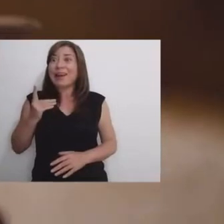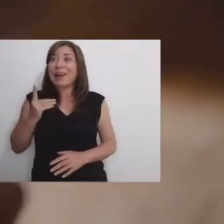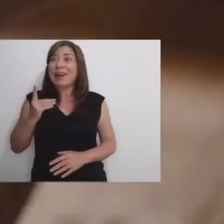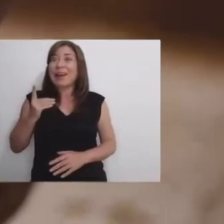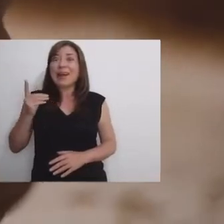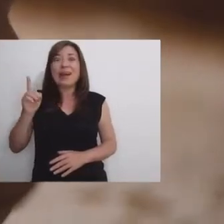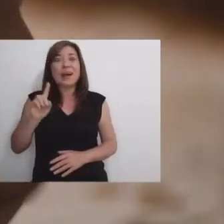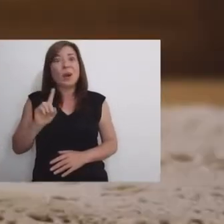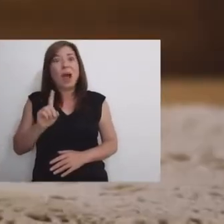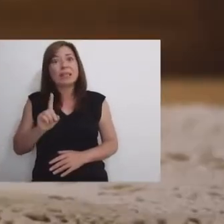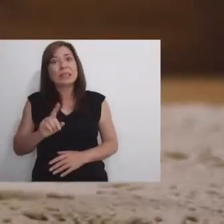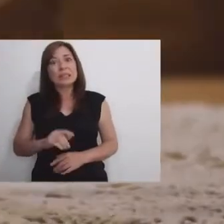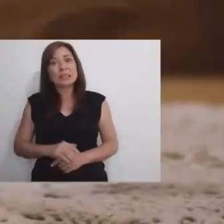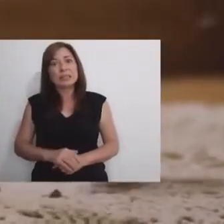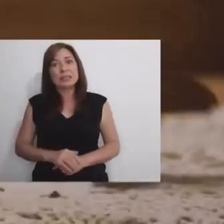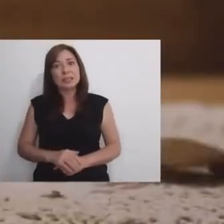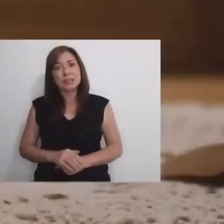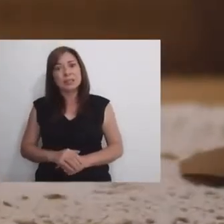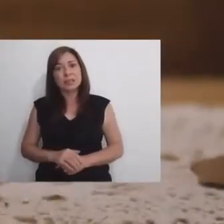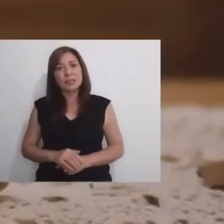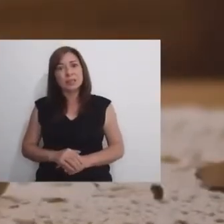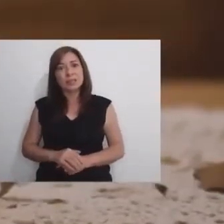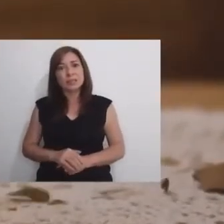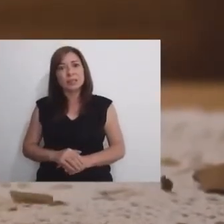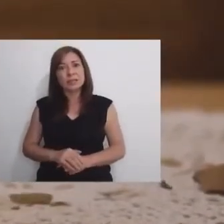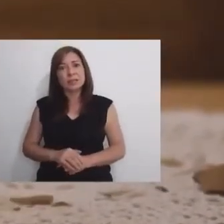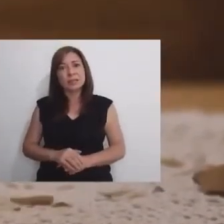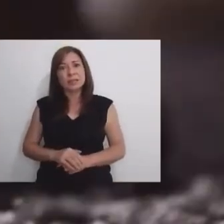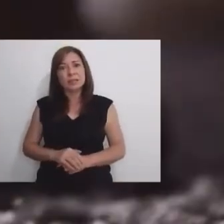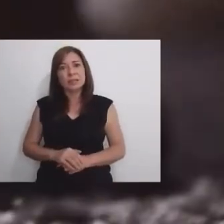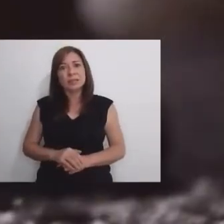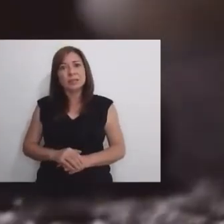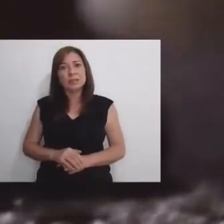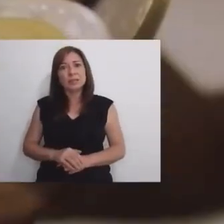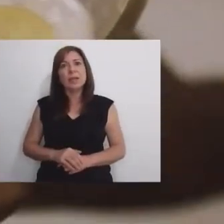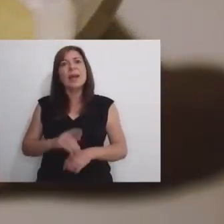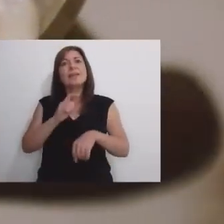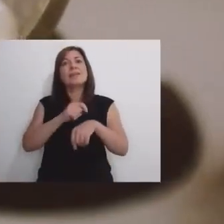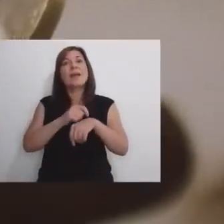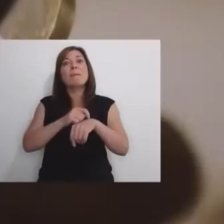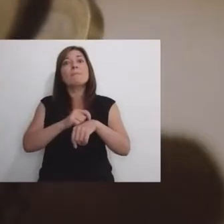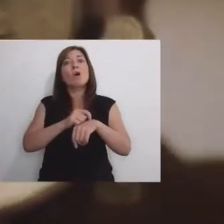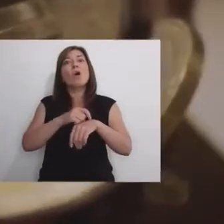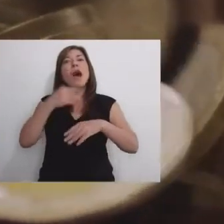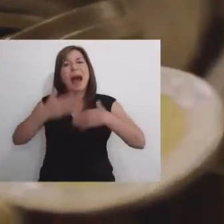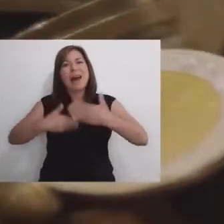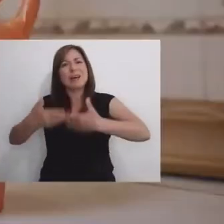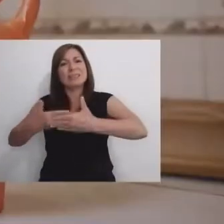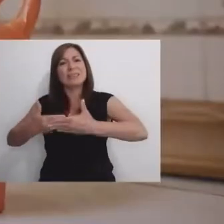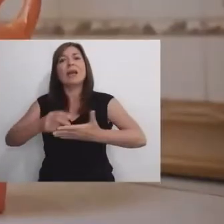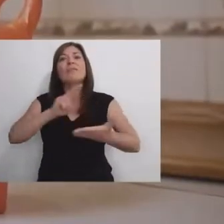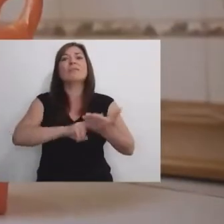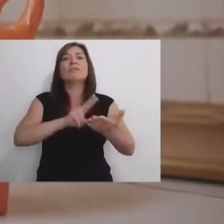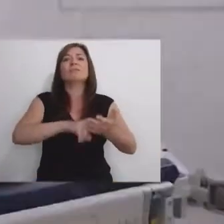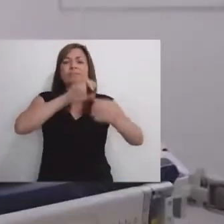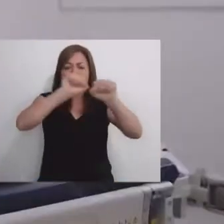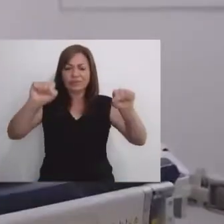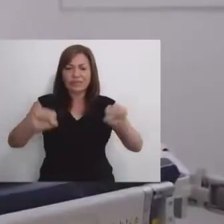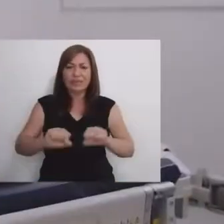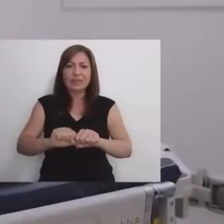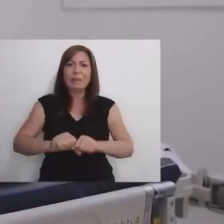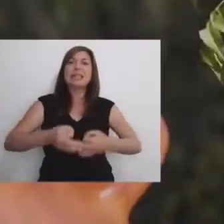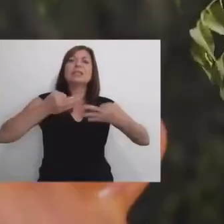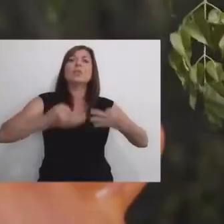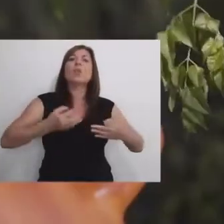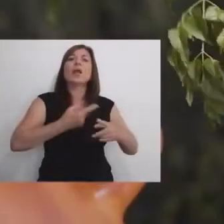digna durante nuestra vejez. Pero no fue así. Es tiempo de avanzar hacia un verdadero sistema de